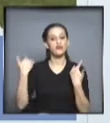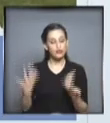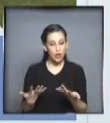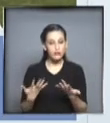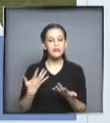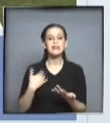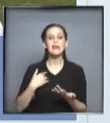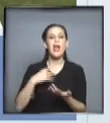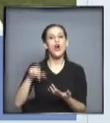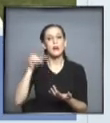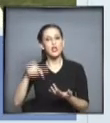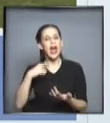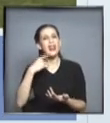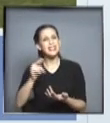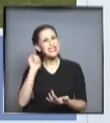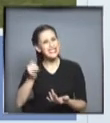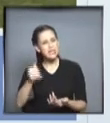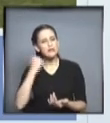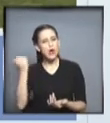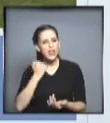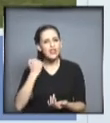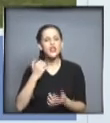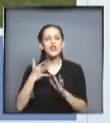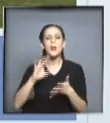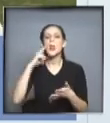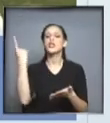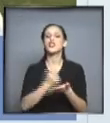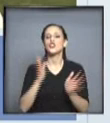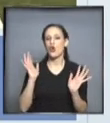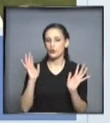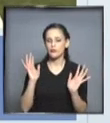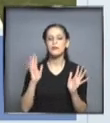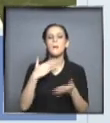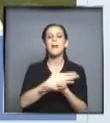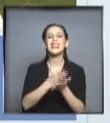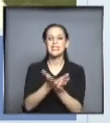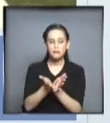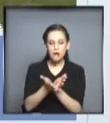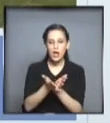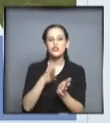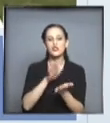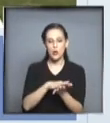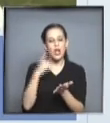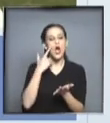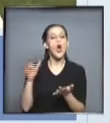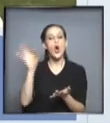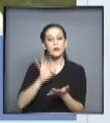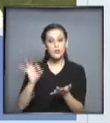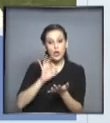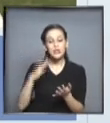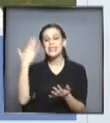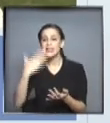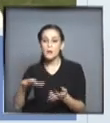ser tenido en cuenta, tiene que ver con la apropiación de las decisiones. Es decir, participar comienza por opinar y termina